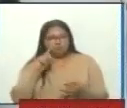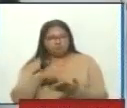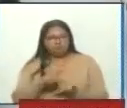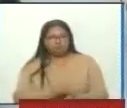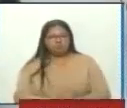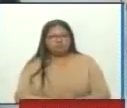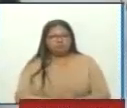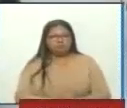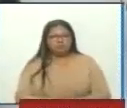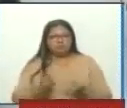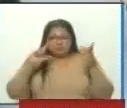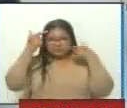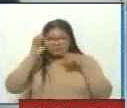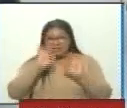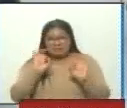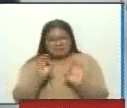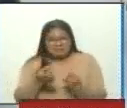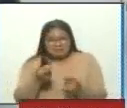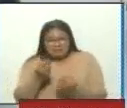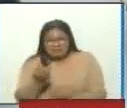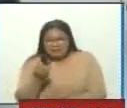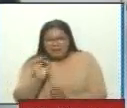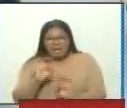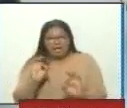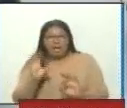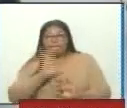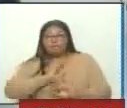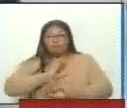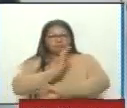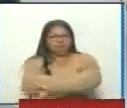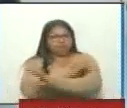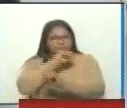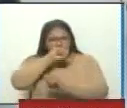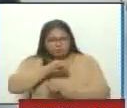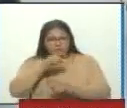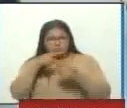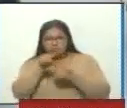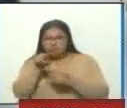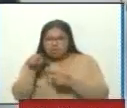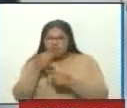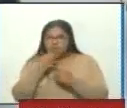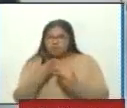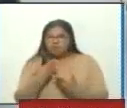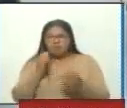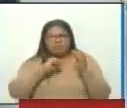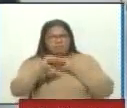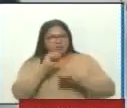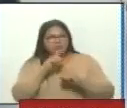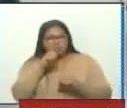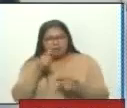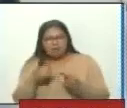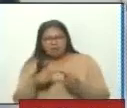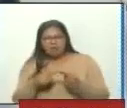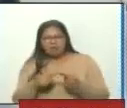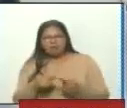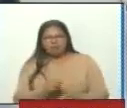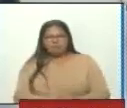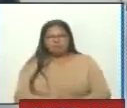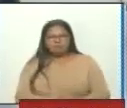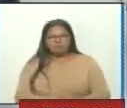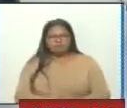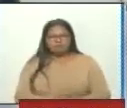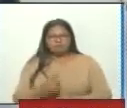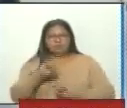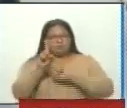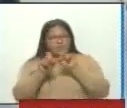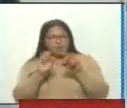es chavista, por nada, es oposición. Pero dice, pero ustedes son muy buenos para defenderse de lo malo que yo los les preguntaba ataca. Que si era un periodista,